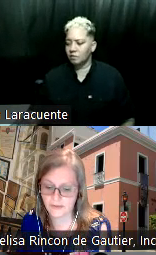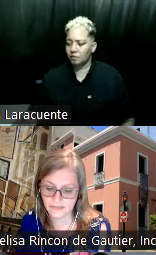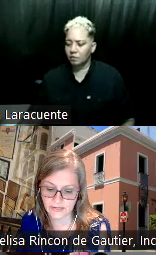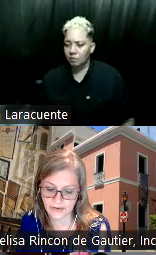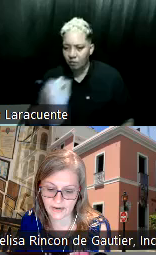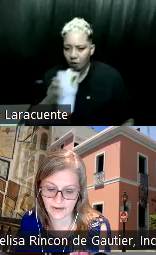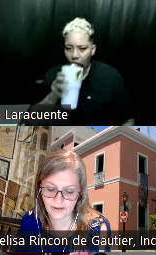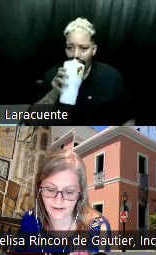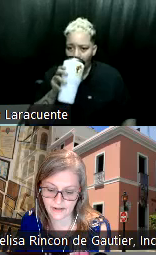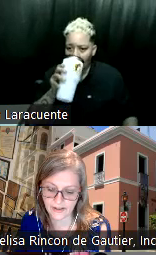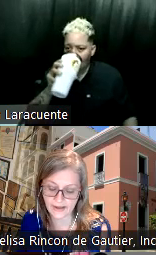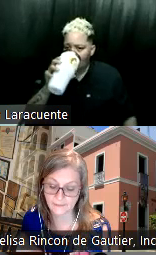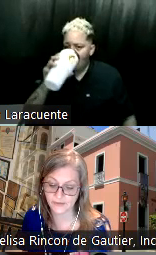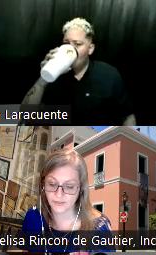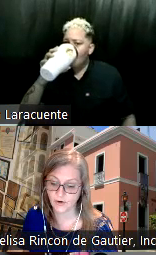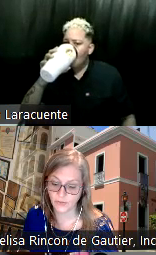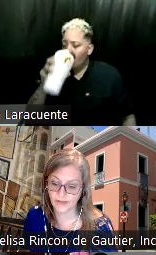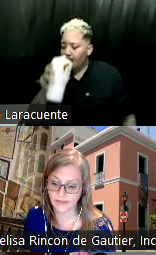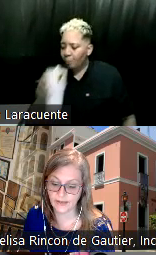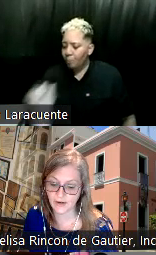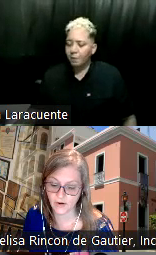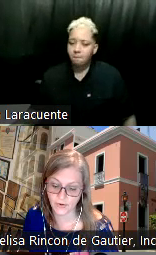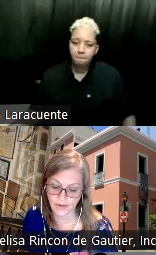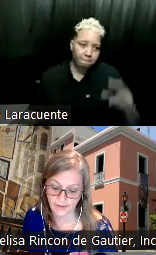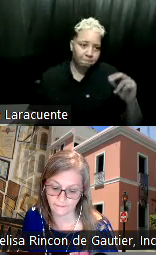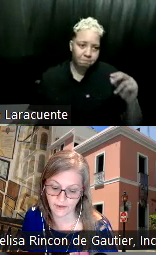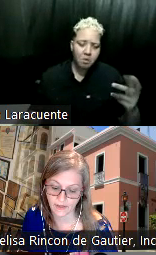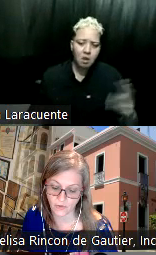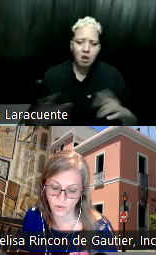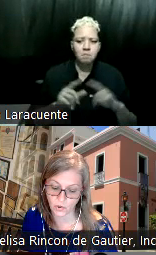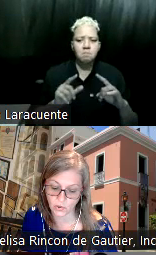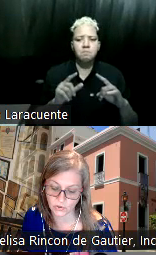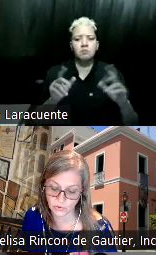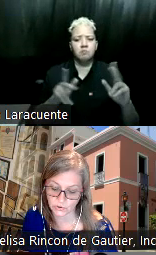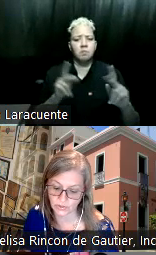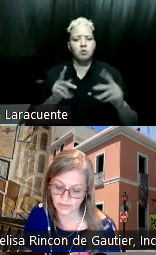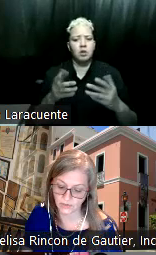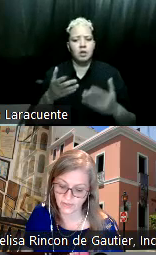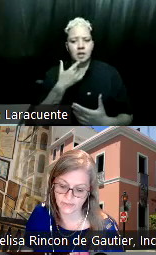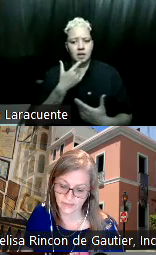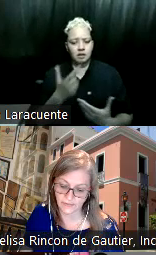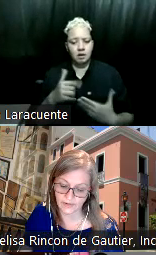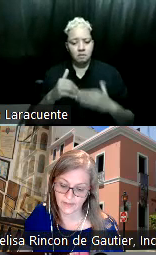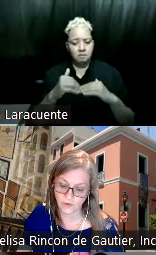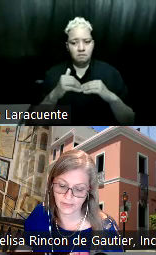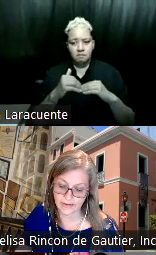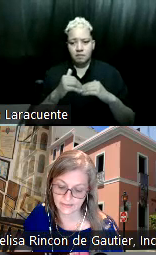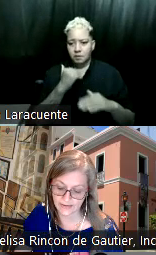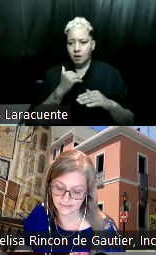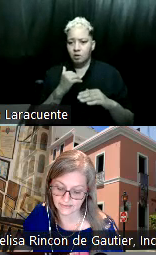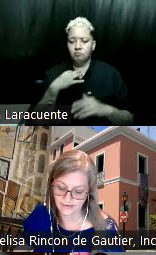No. Así que a las personas, como les indiqué, a los que nos han enviado su solicitud de